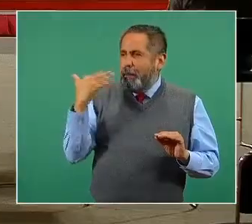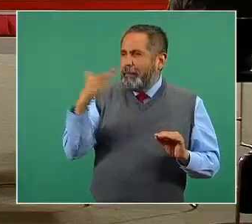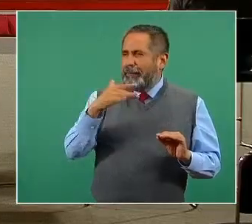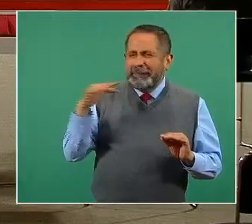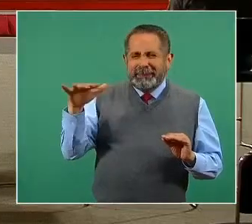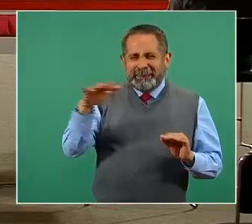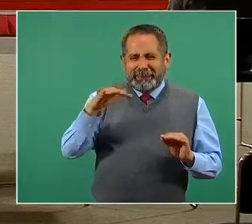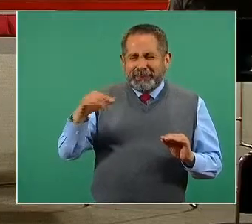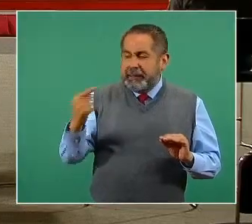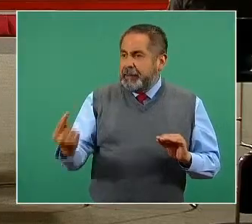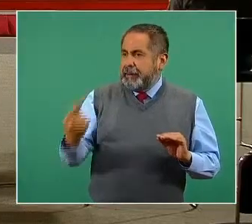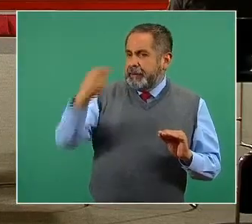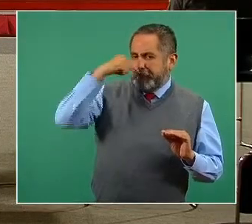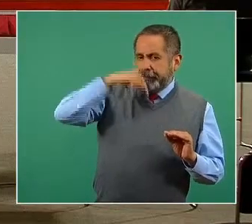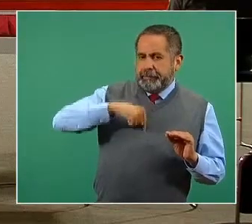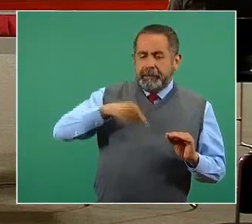organismos